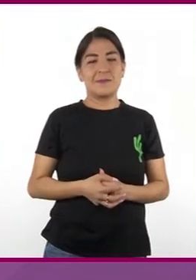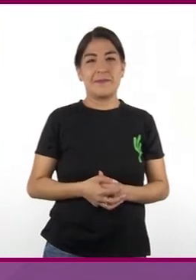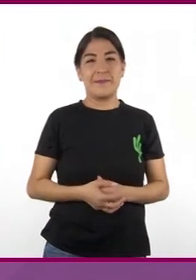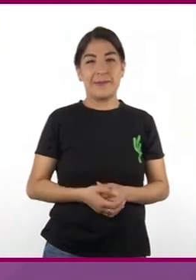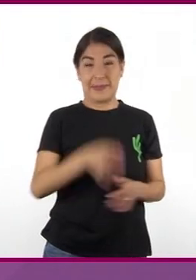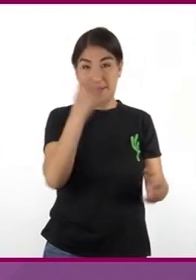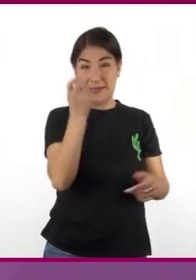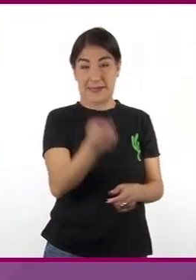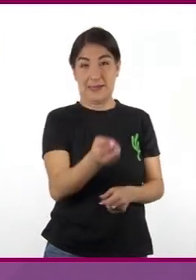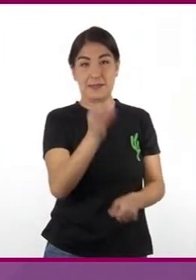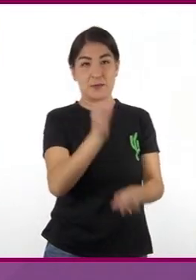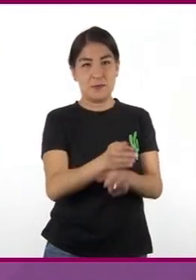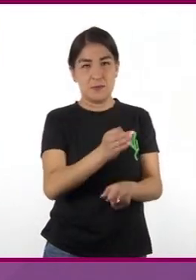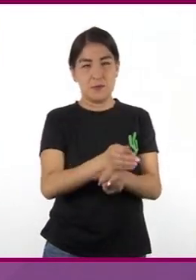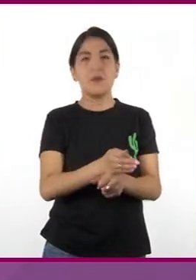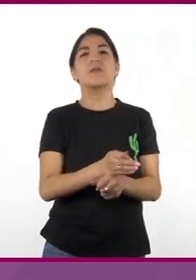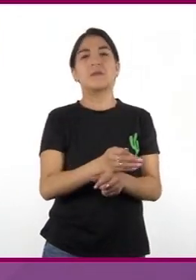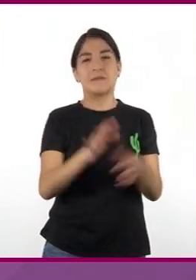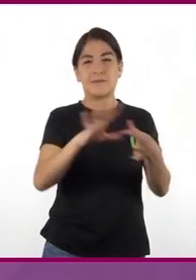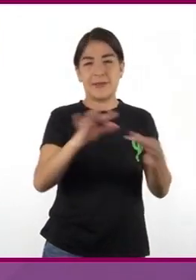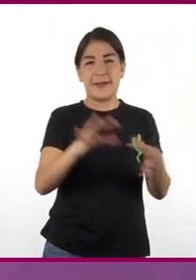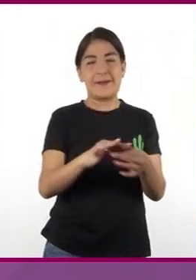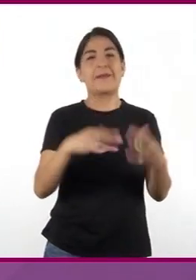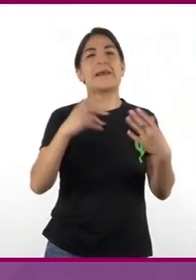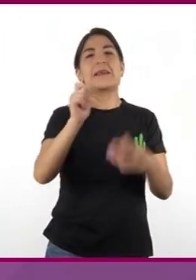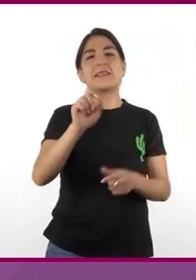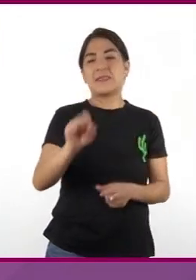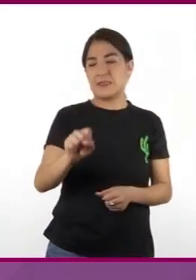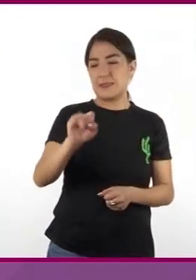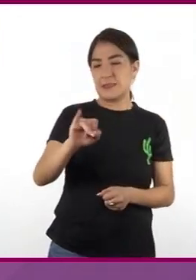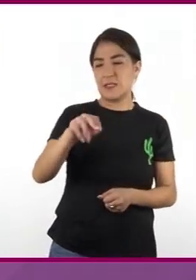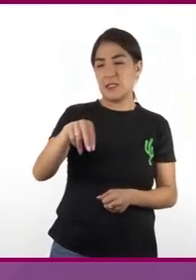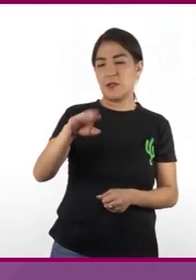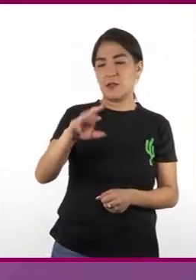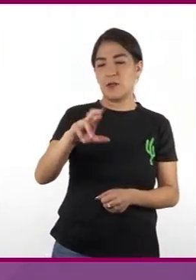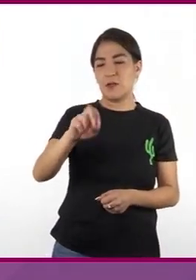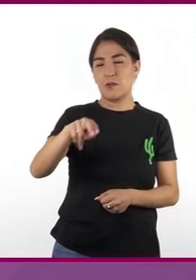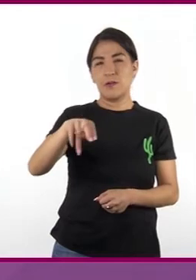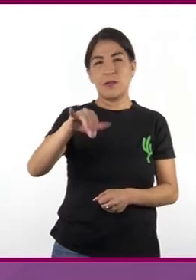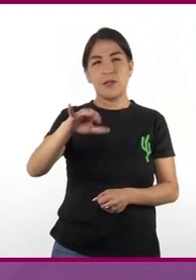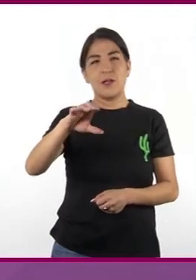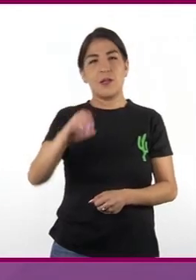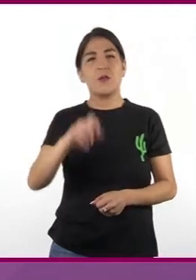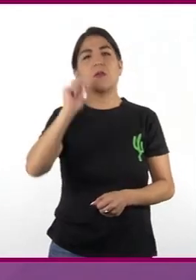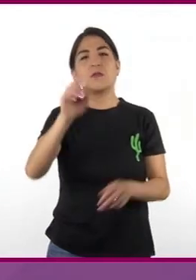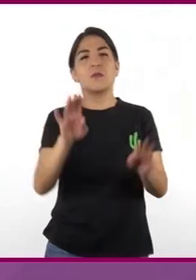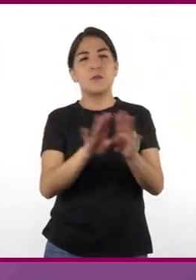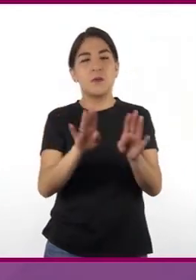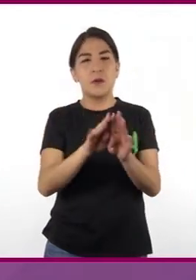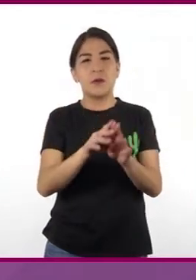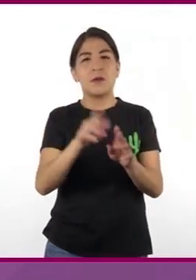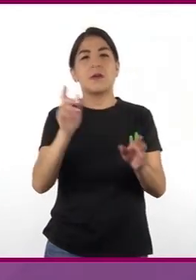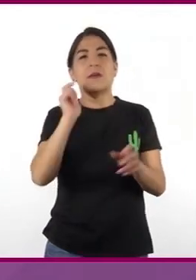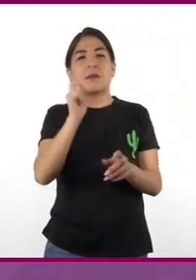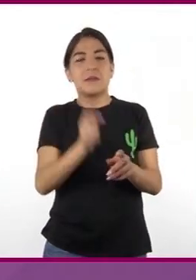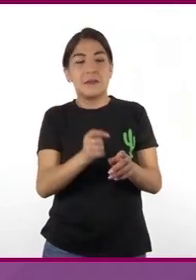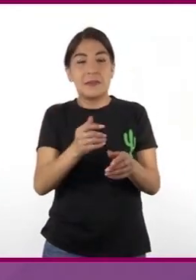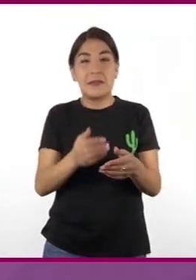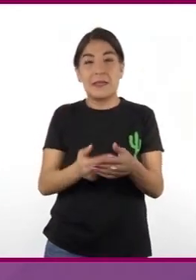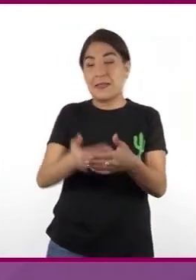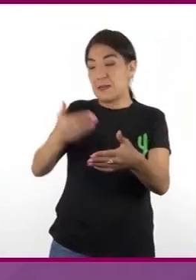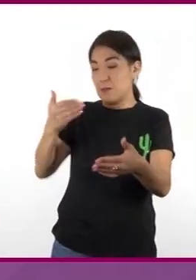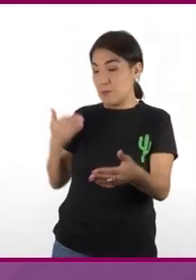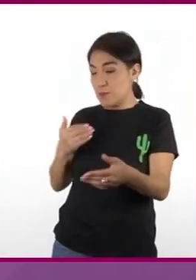este sentido, es un prólogo sincrónico. Esto es, un prólogo que nos habla de un momento dado, de un